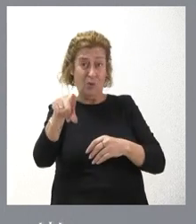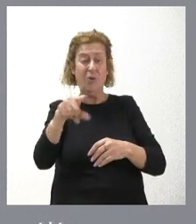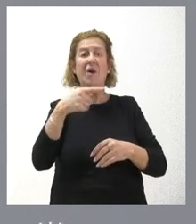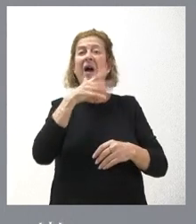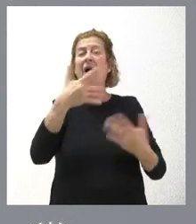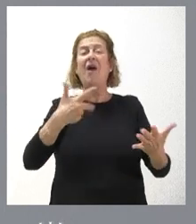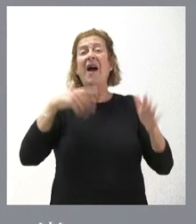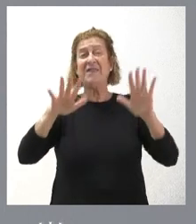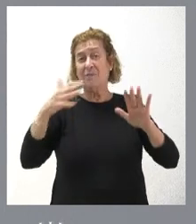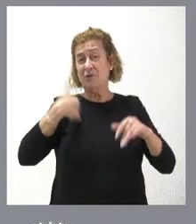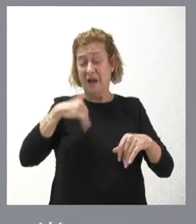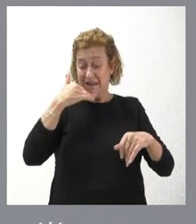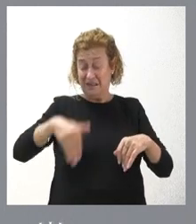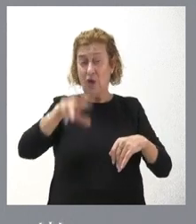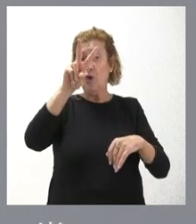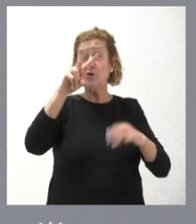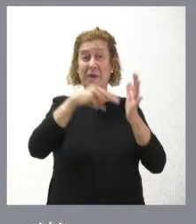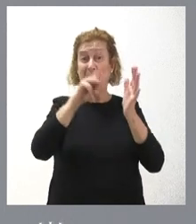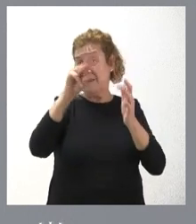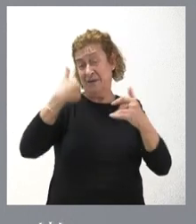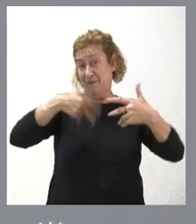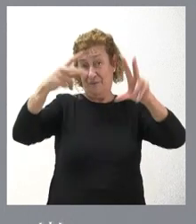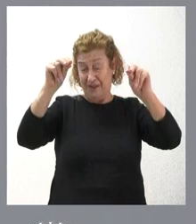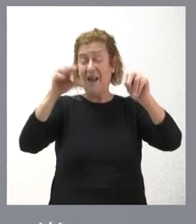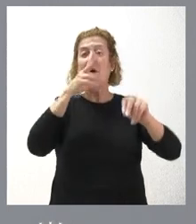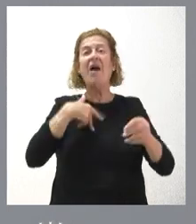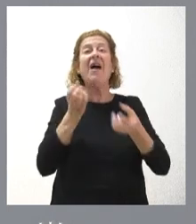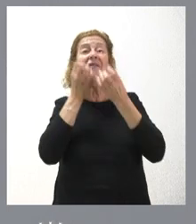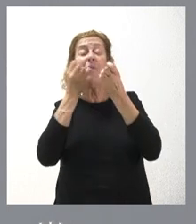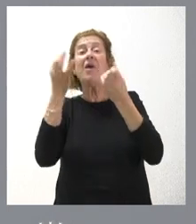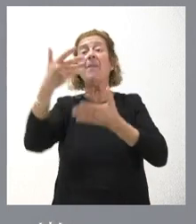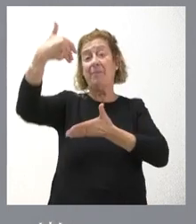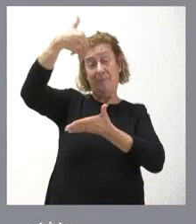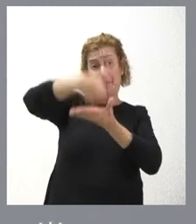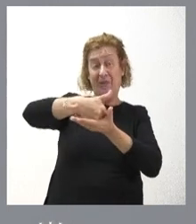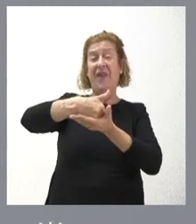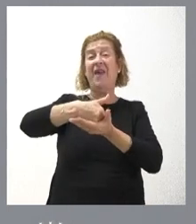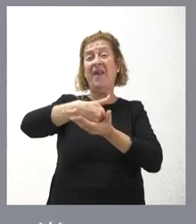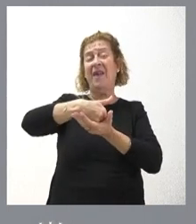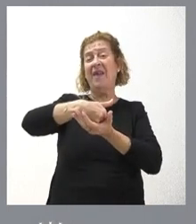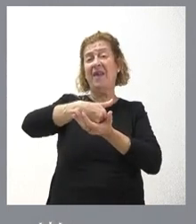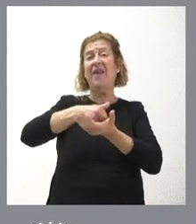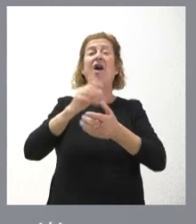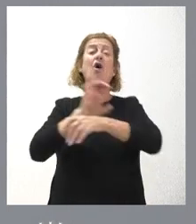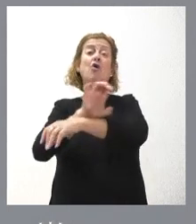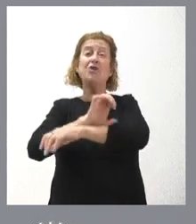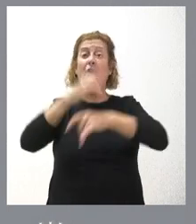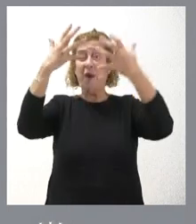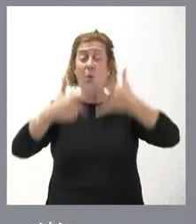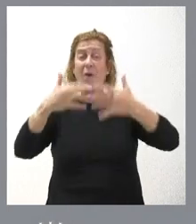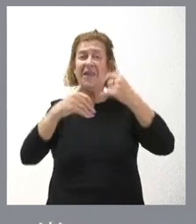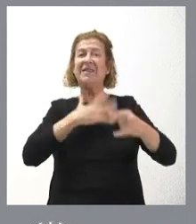ya recién terminado el año 2023 y lo que Les informo es que esa petición que hacía por parte del Consejo de cuentas de un